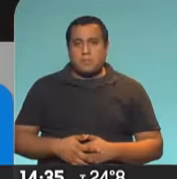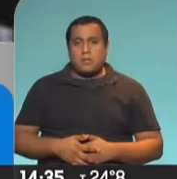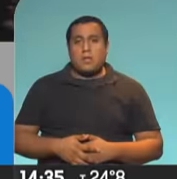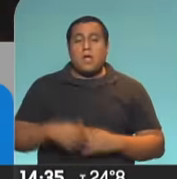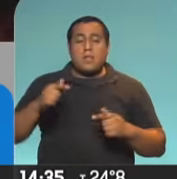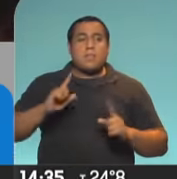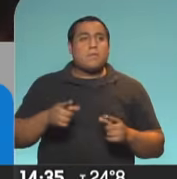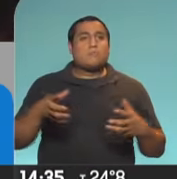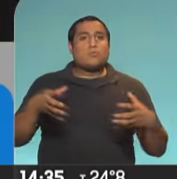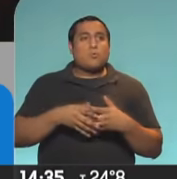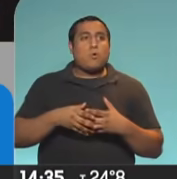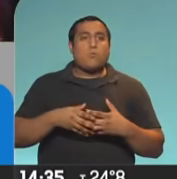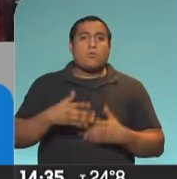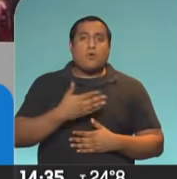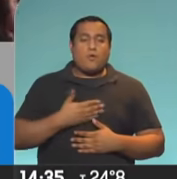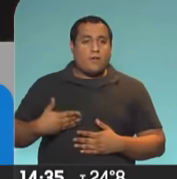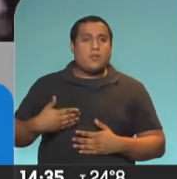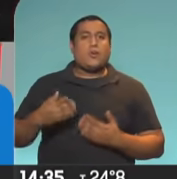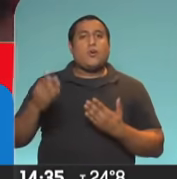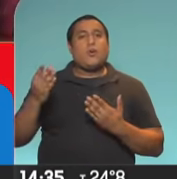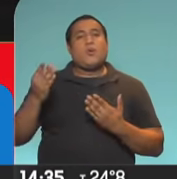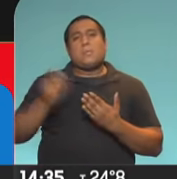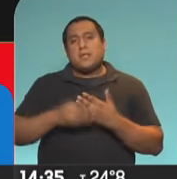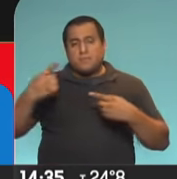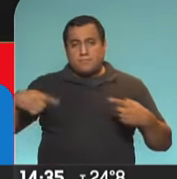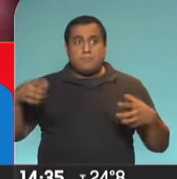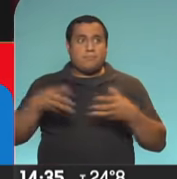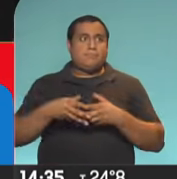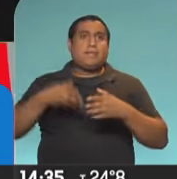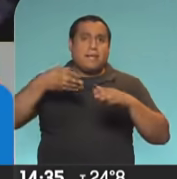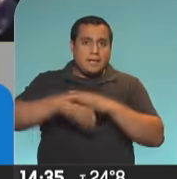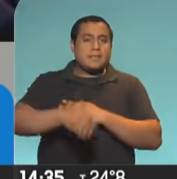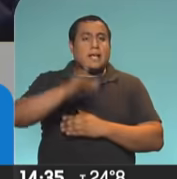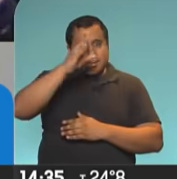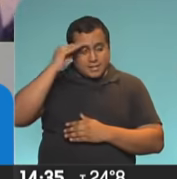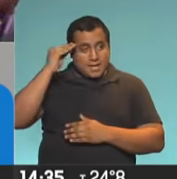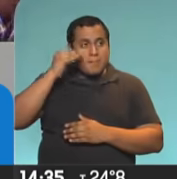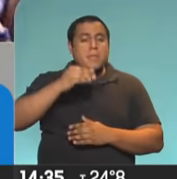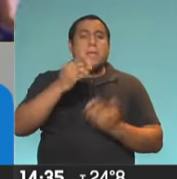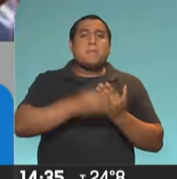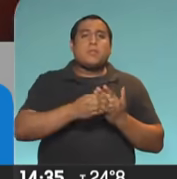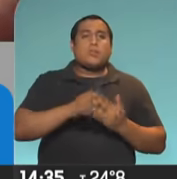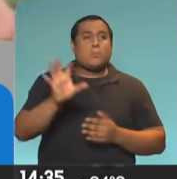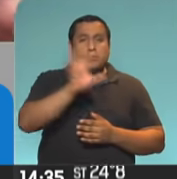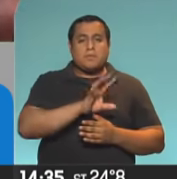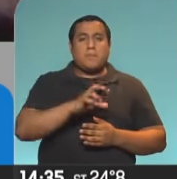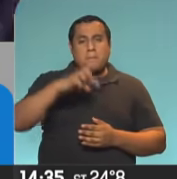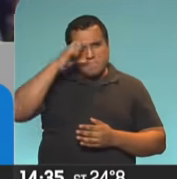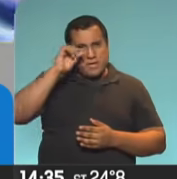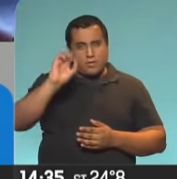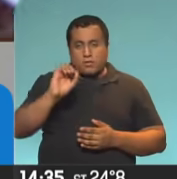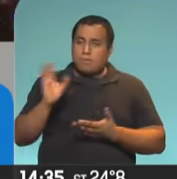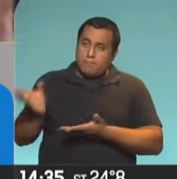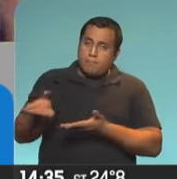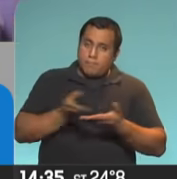Gabinete Nacional en el ingreso de Cristina Fernández a la Casa Rosada. Por allí era recibida por el ministro del Interior, Eduardo Guado de Pedro, pero también se